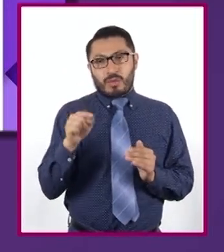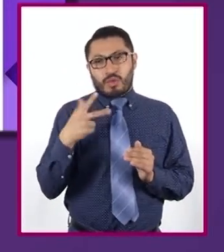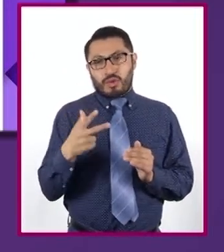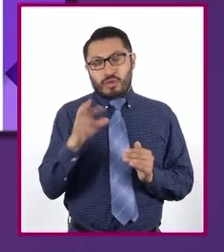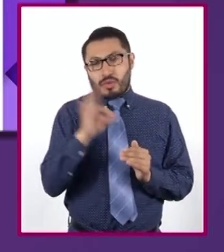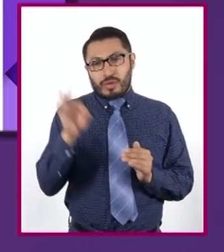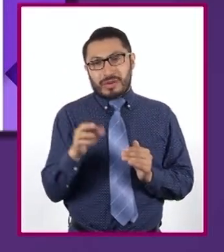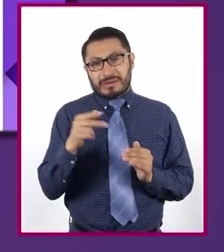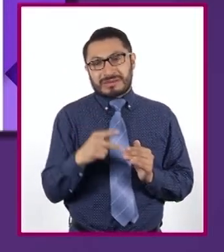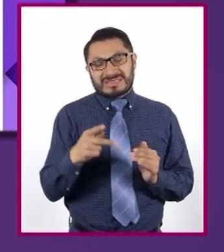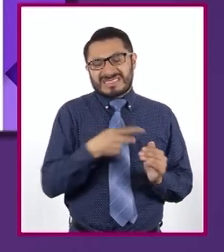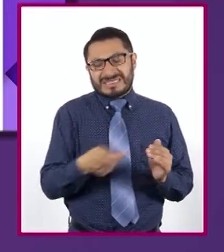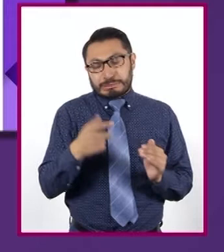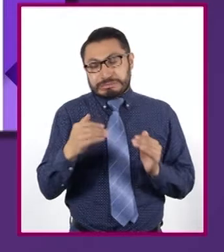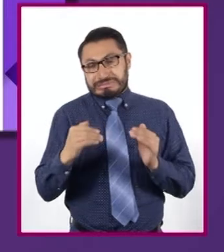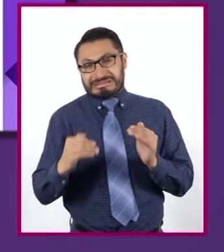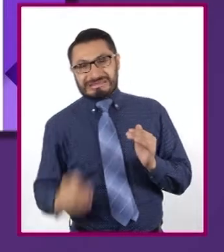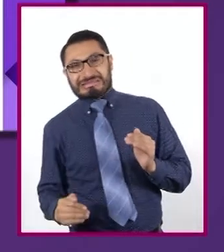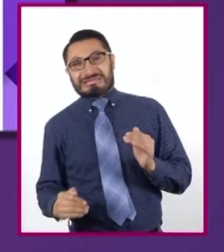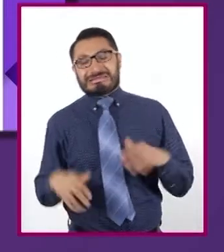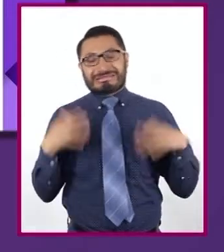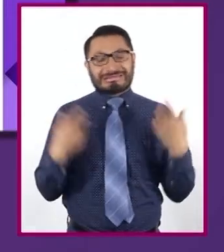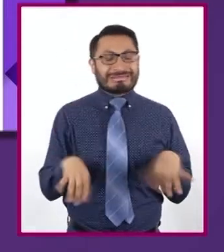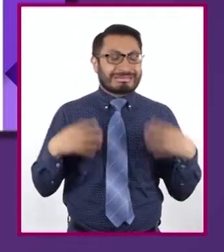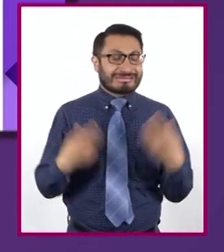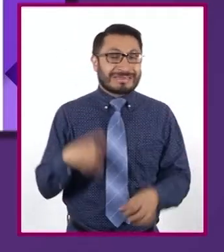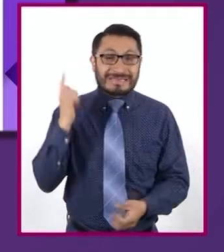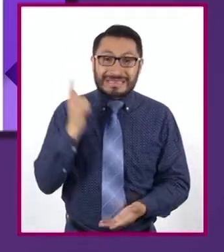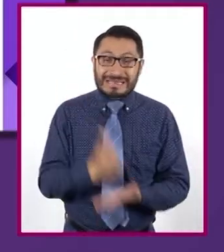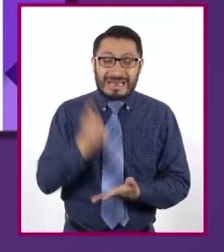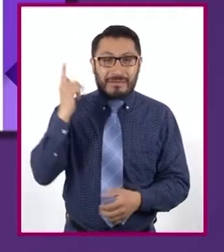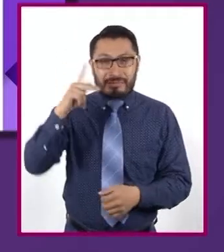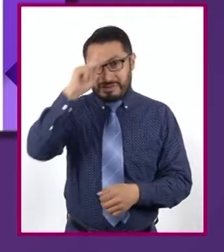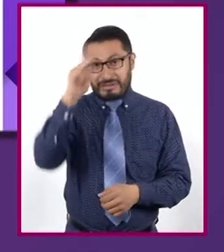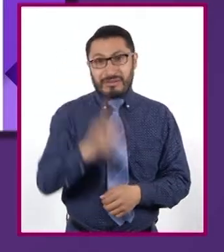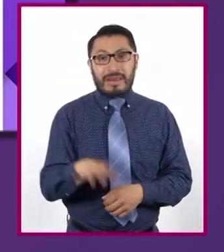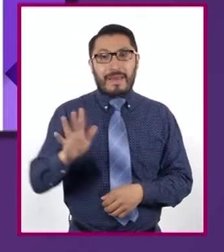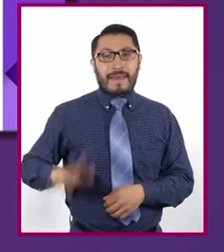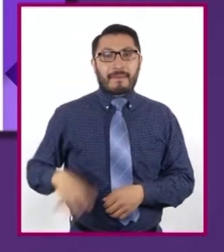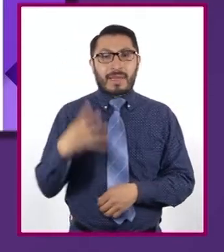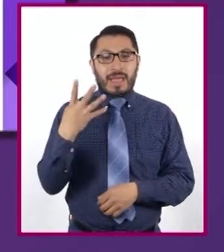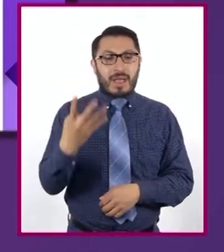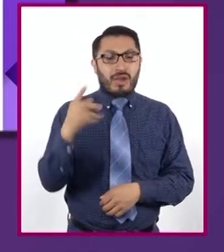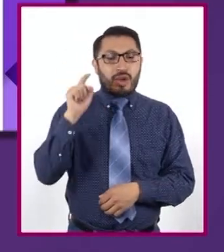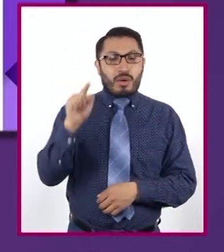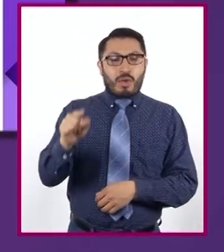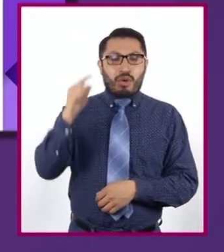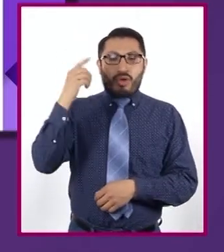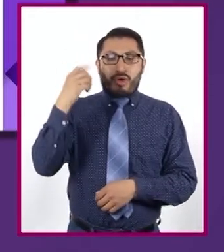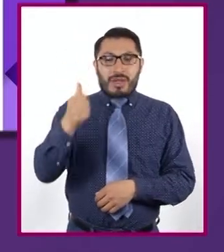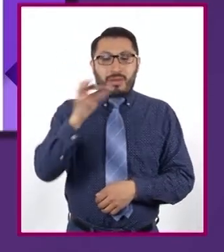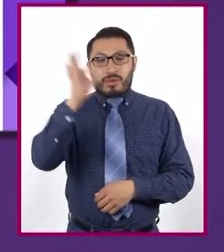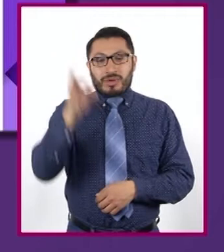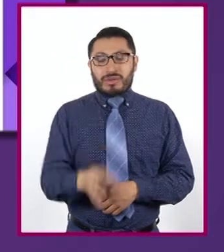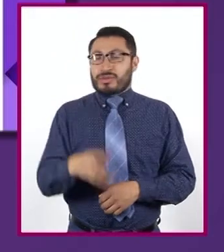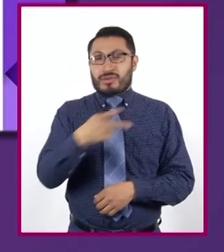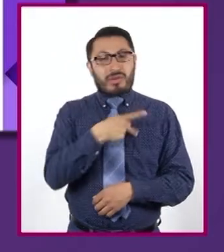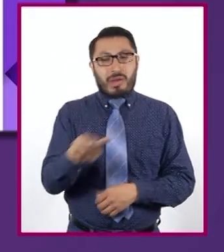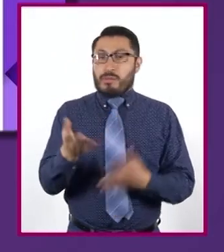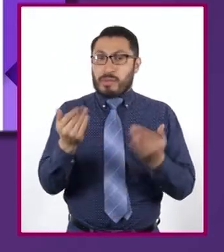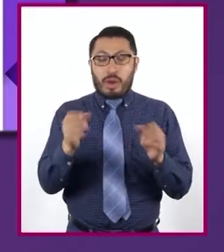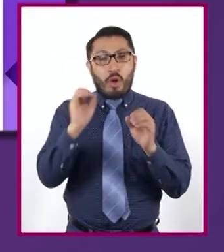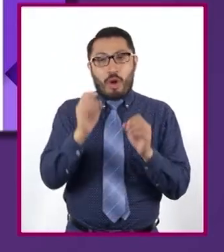32.8% en pobreza extrema. Apenas el 4.6% no presentaba situación de pobreza o carencia